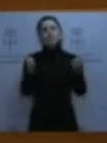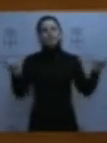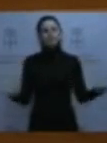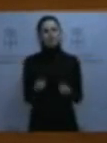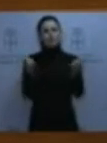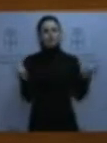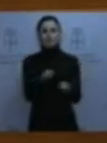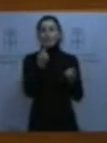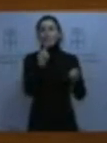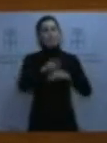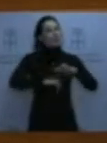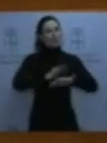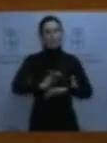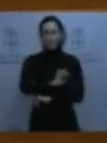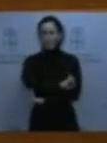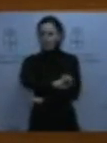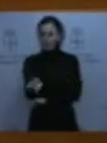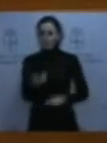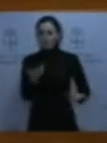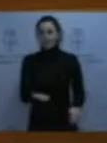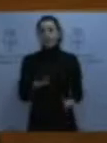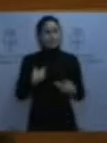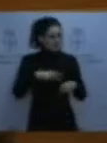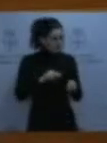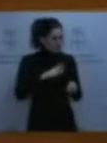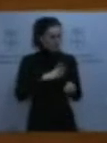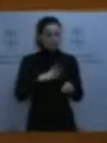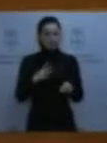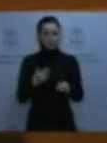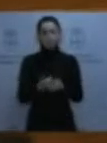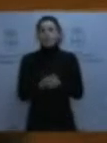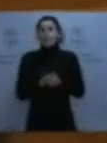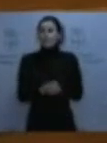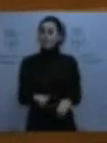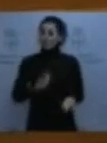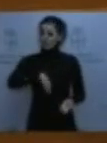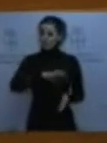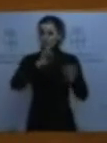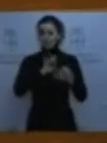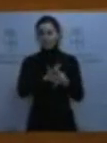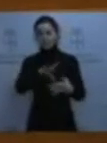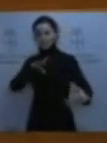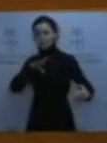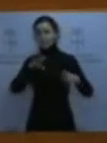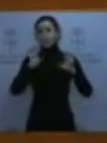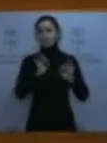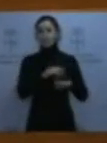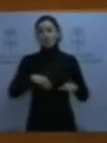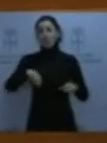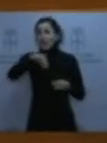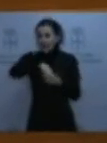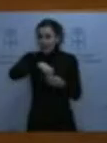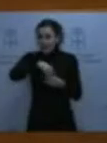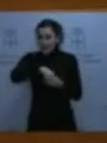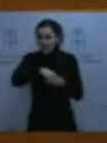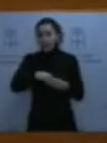incumplimiento. Como podrán comprobar, y ya finalizo, señoría, vaya concluyendo, por favor. Lejos estamos de la vinculación con la esencia de la democracia